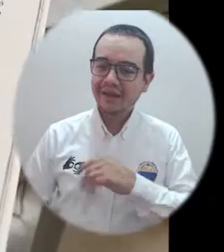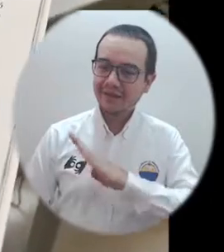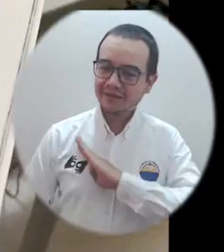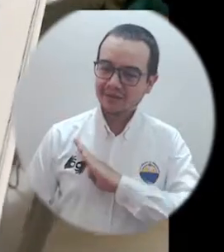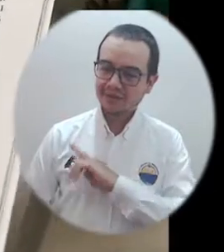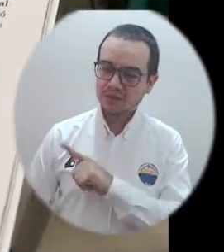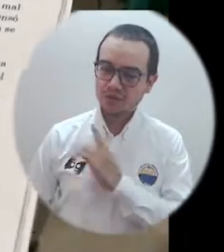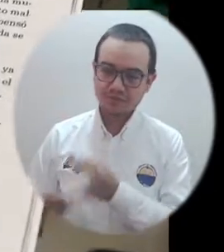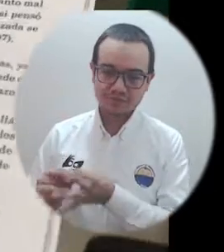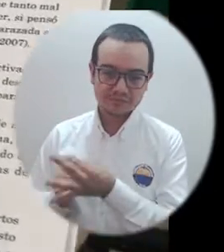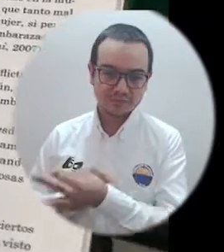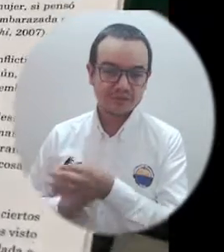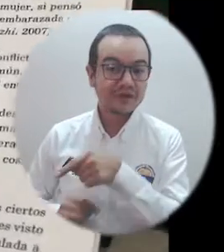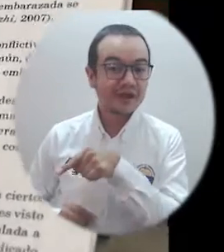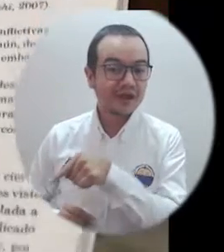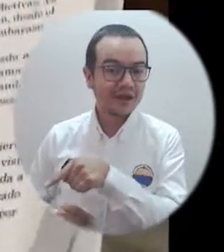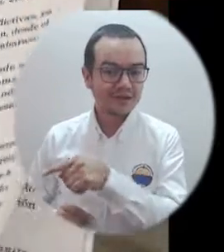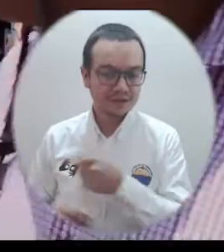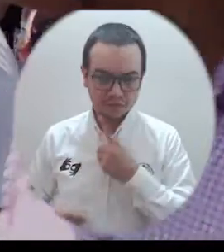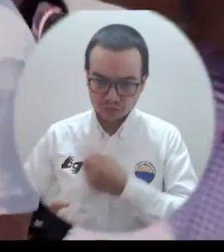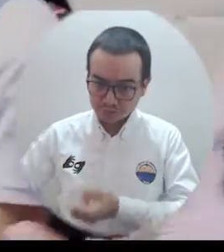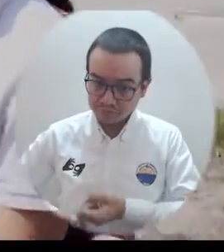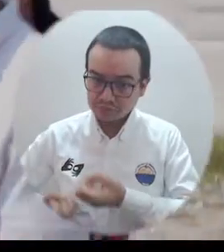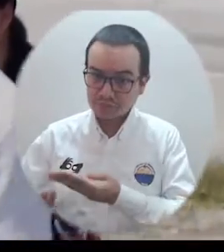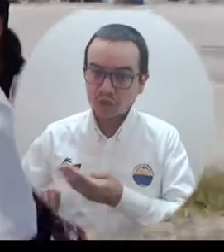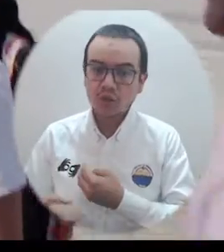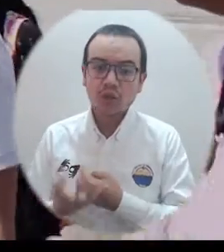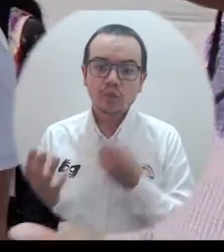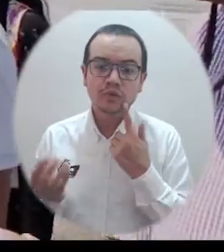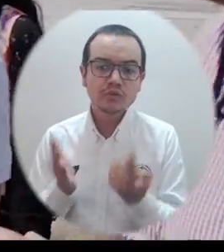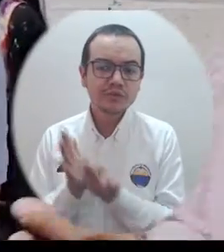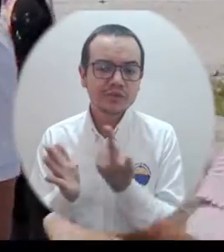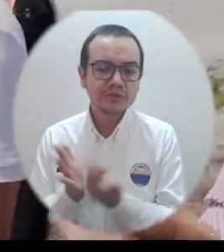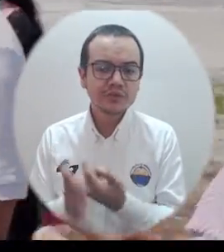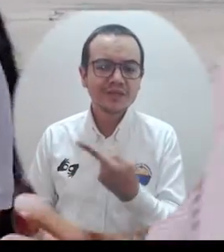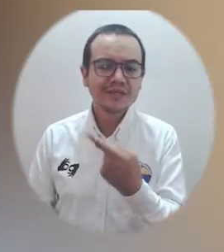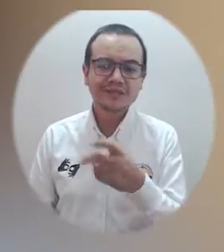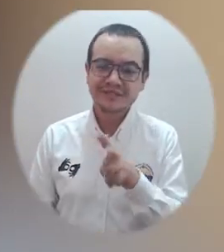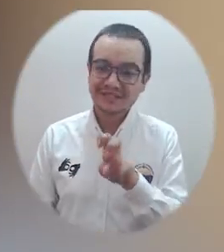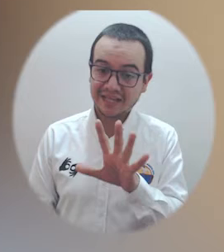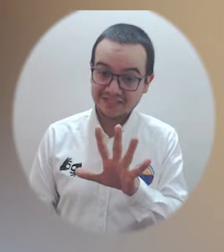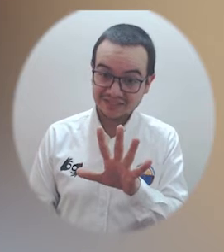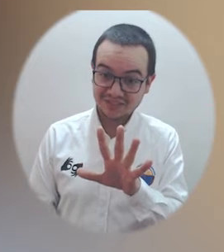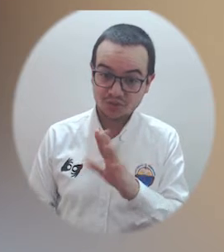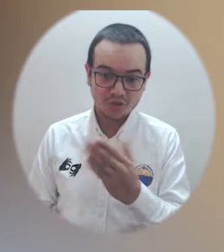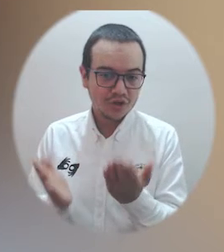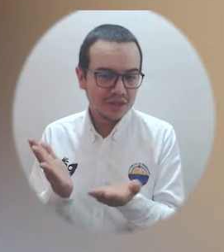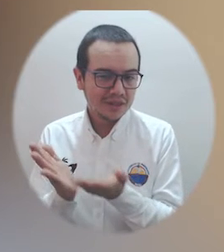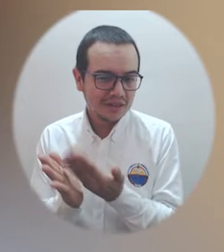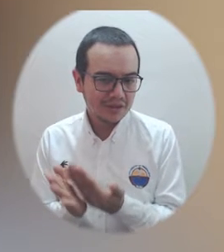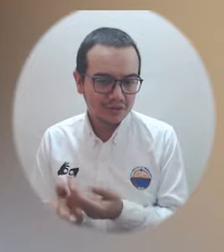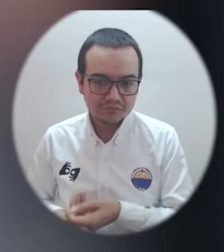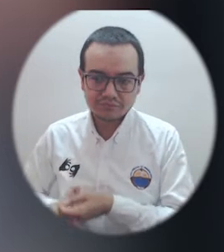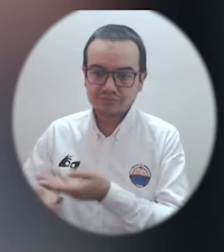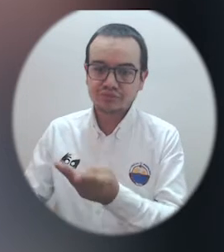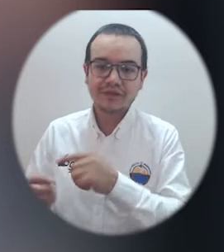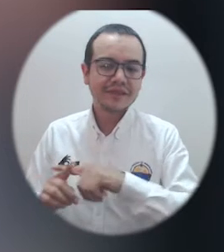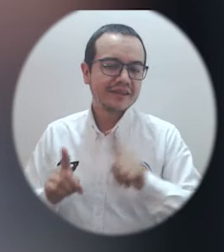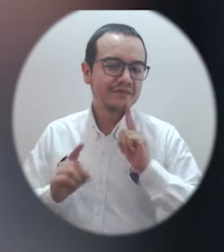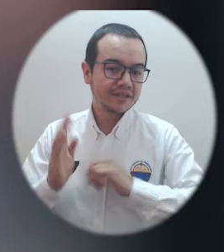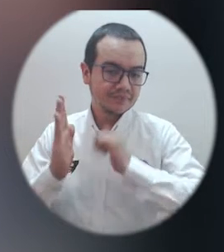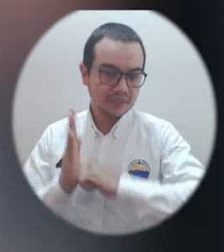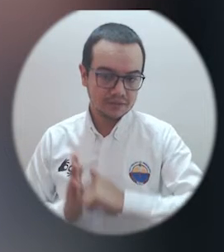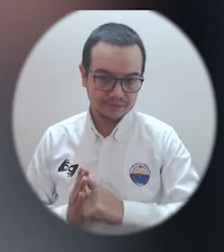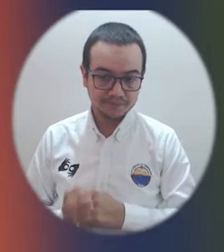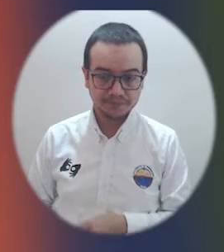Uni Magdalena y la alcaldía de este municipio, fueron beneficiadas 4 instituciones educativas con la donación de 175 libros